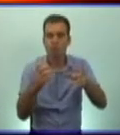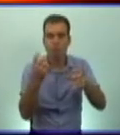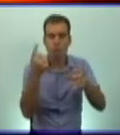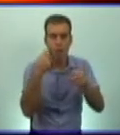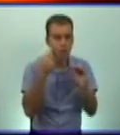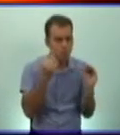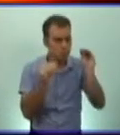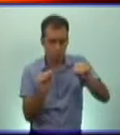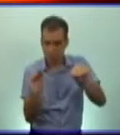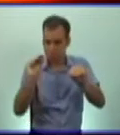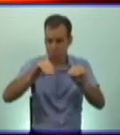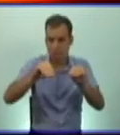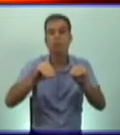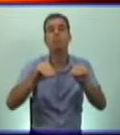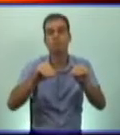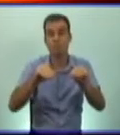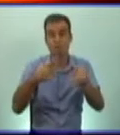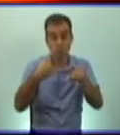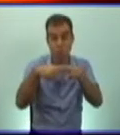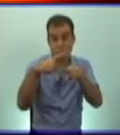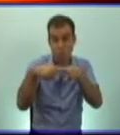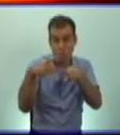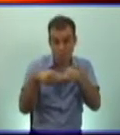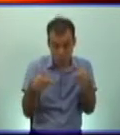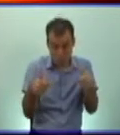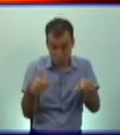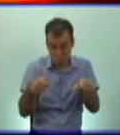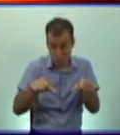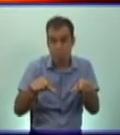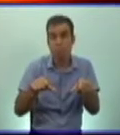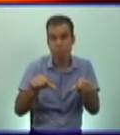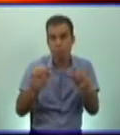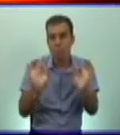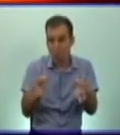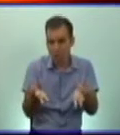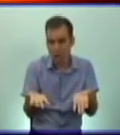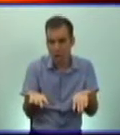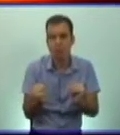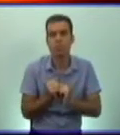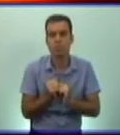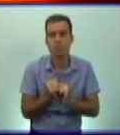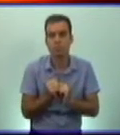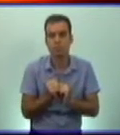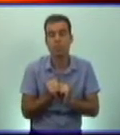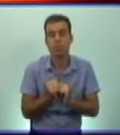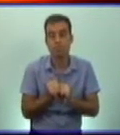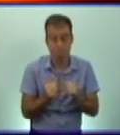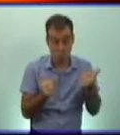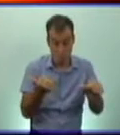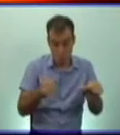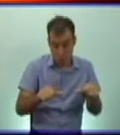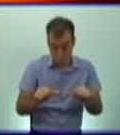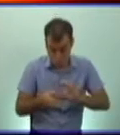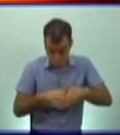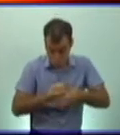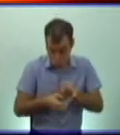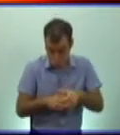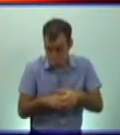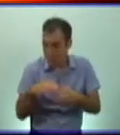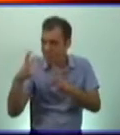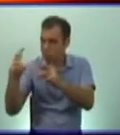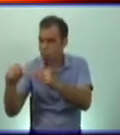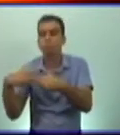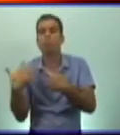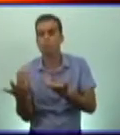representar las sustancias que participan en una reacción, las sustancias reaccionantes y las sustancias productos. Y lo que